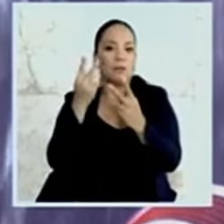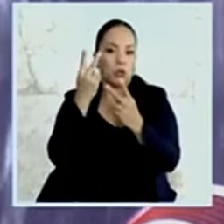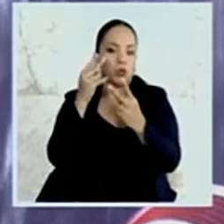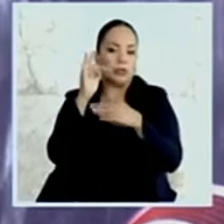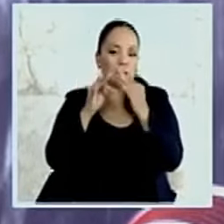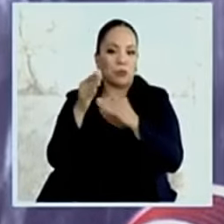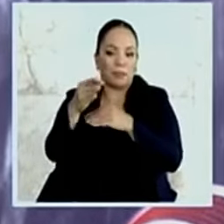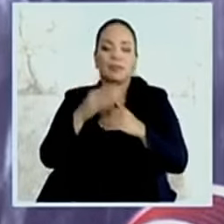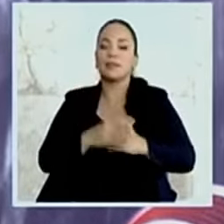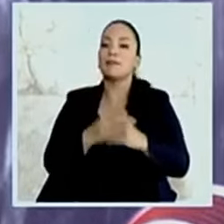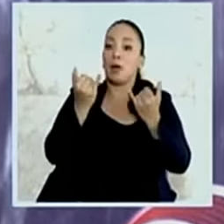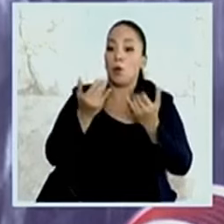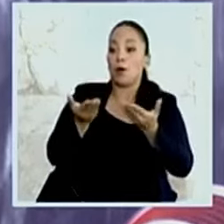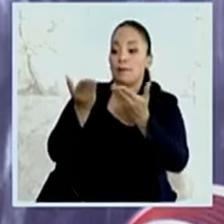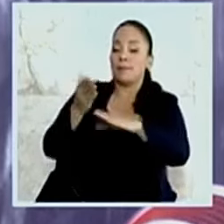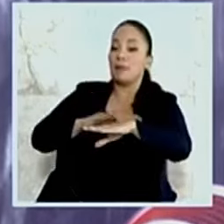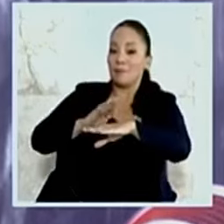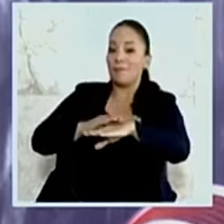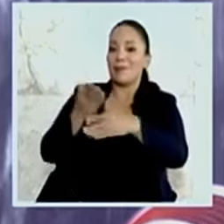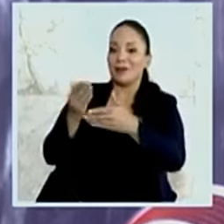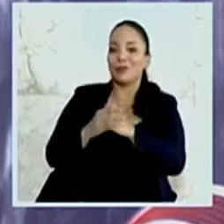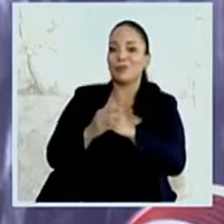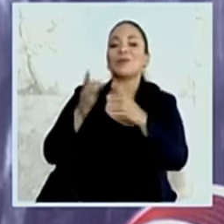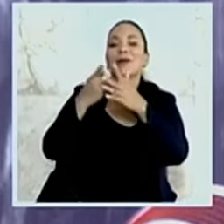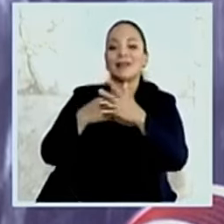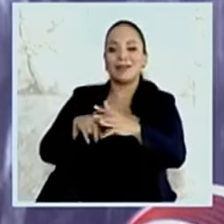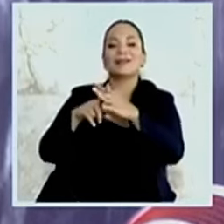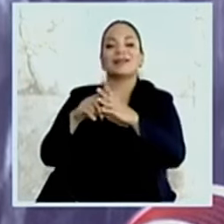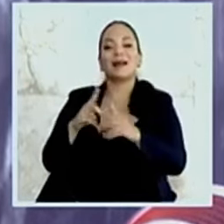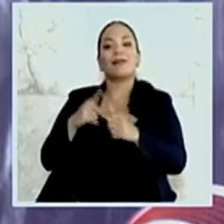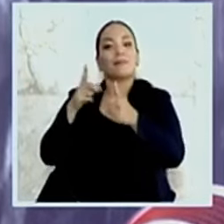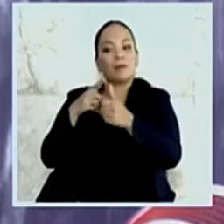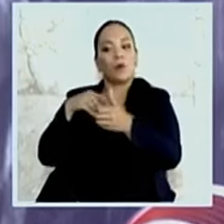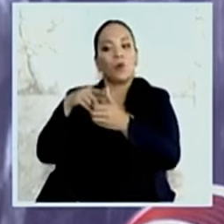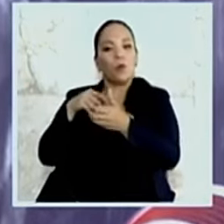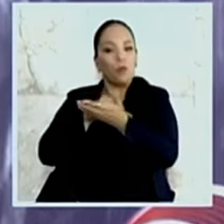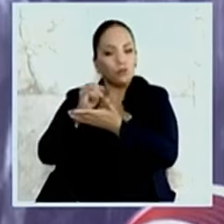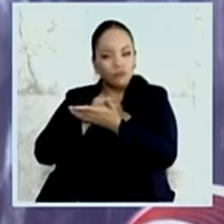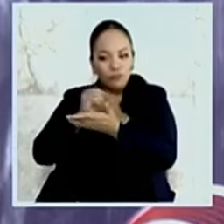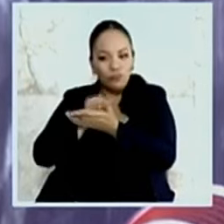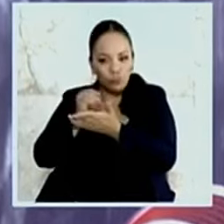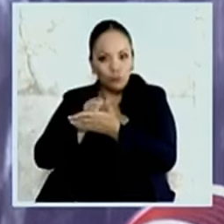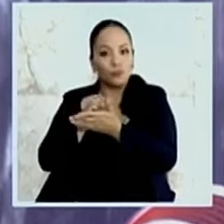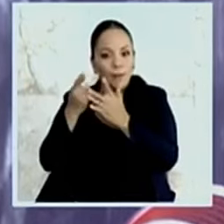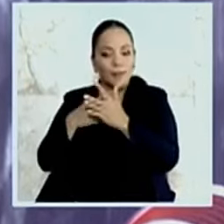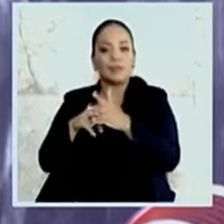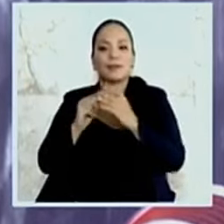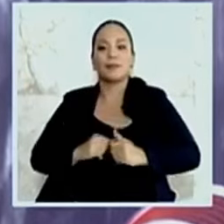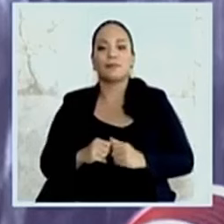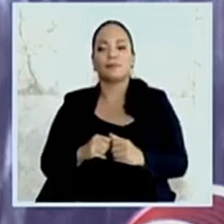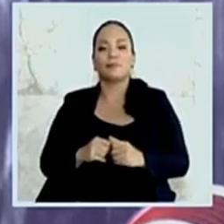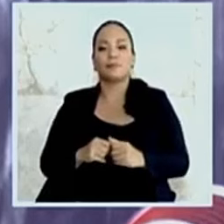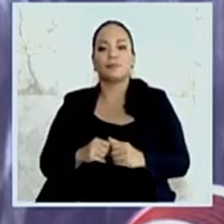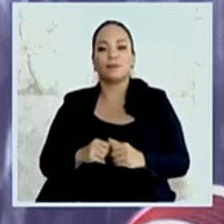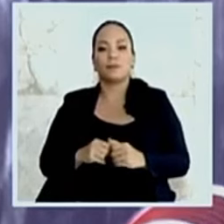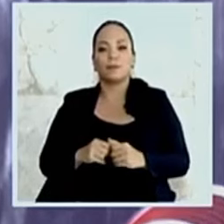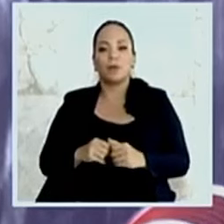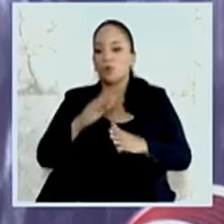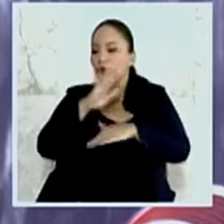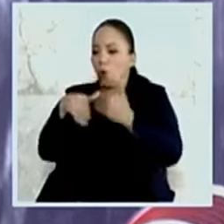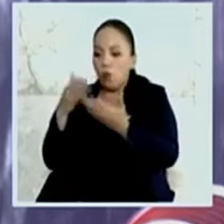Nicoya para investigar sobre las especies de pargo y corvina. Con este acto simbólico estamos entregando los